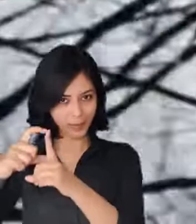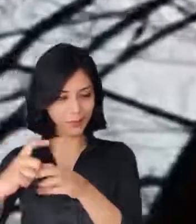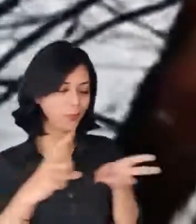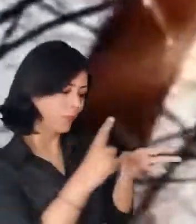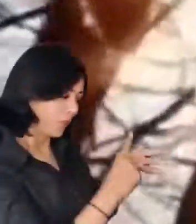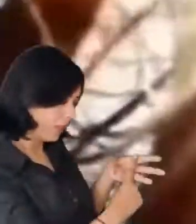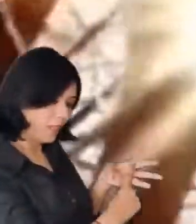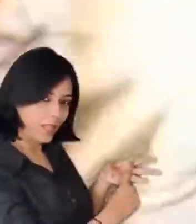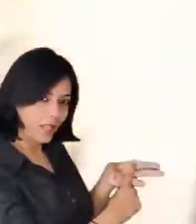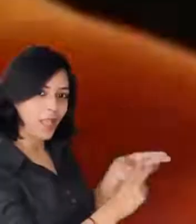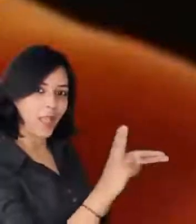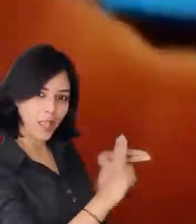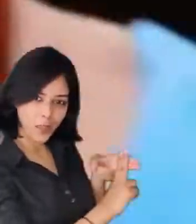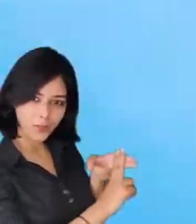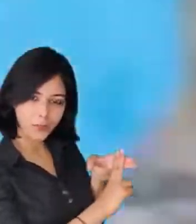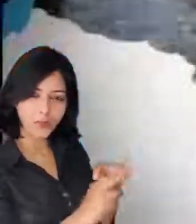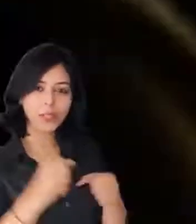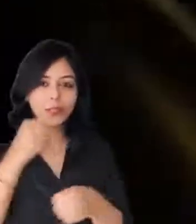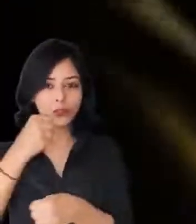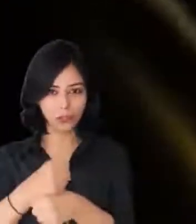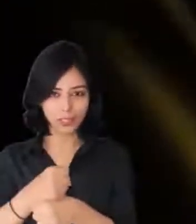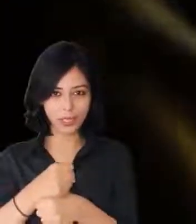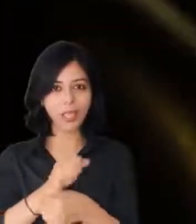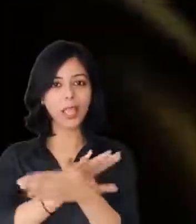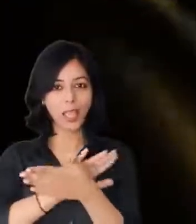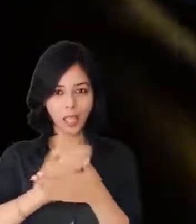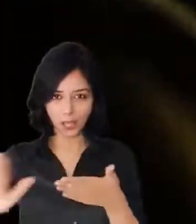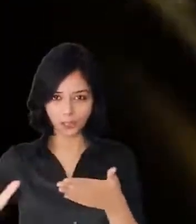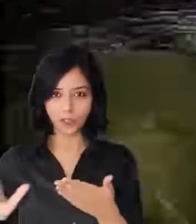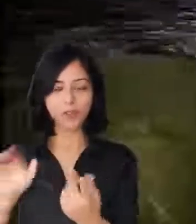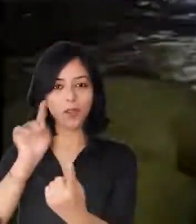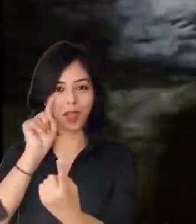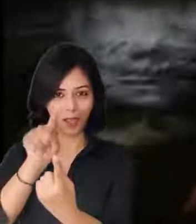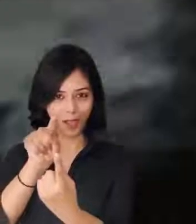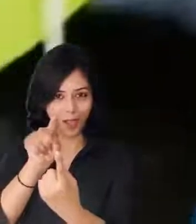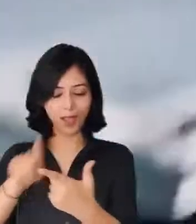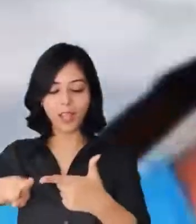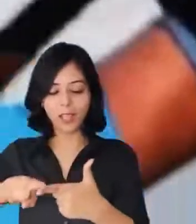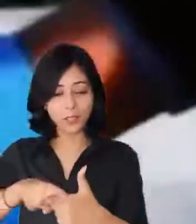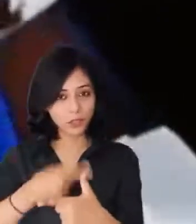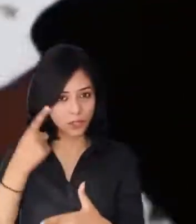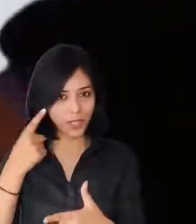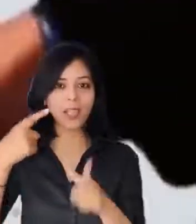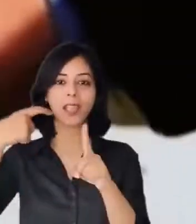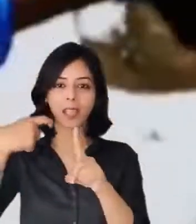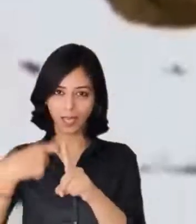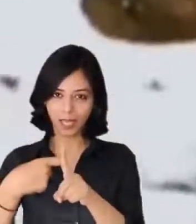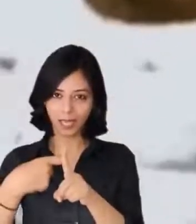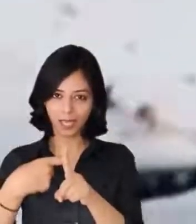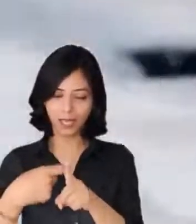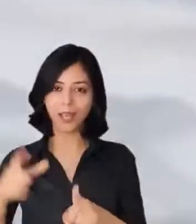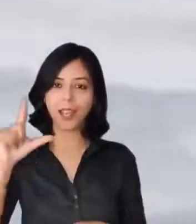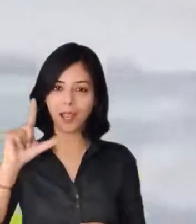los detectives, las numerosas horas que habían pasado podían estar vinculadas con el único elemento de prueba material hallado en la escena